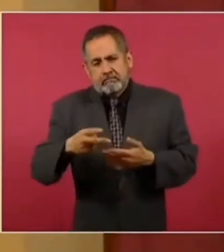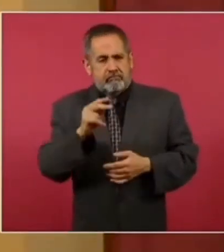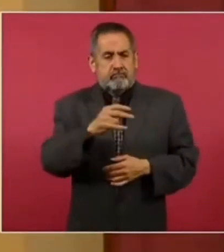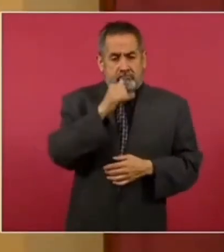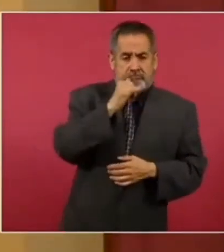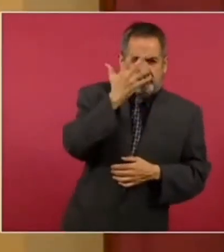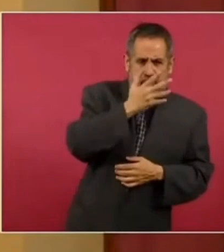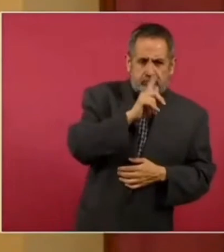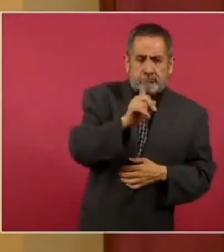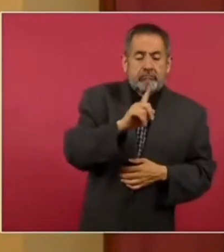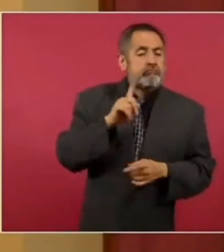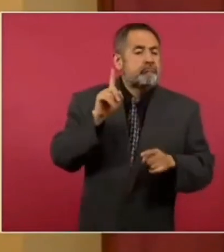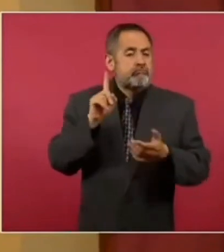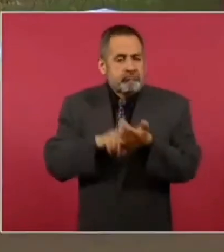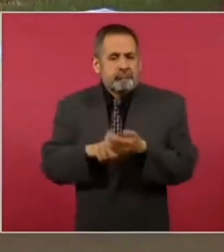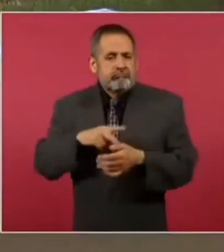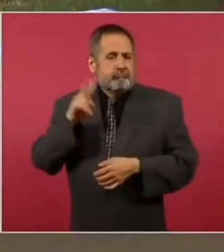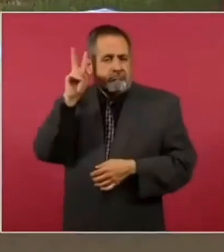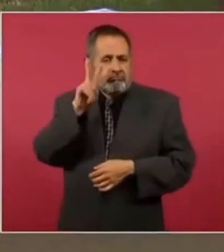borracho. A mí me gusta más el vicio,